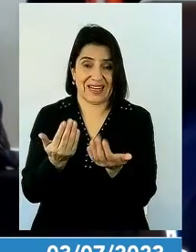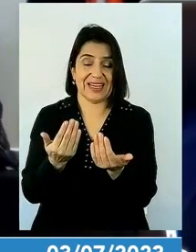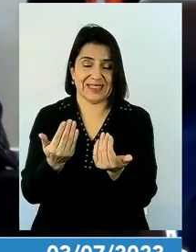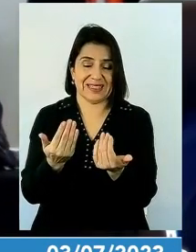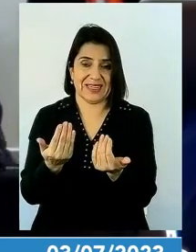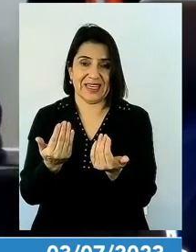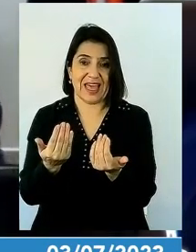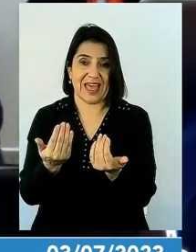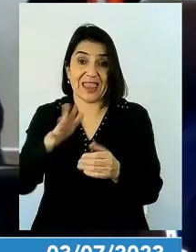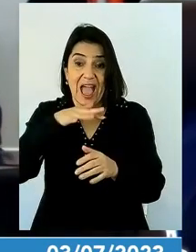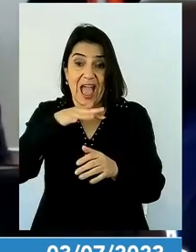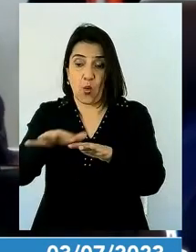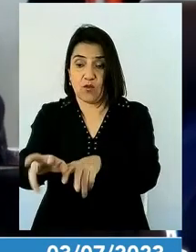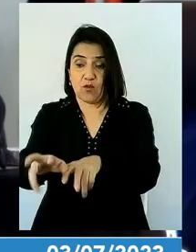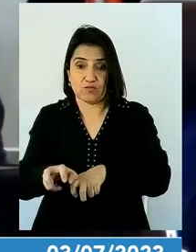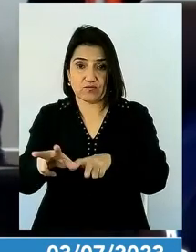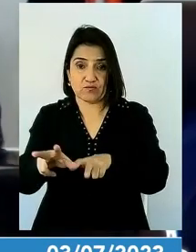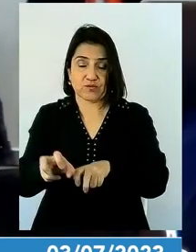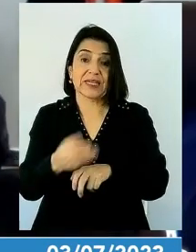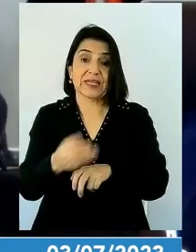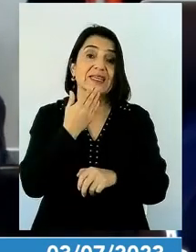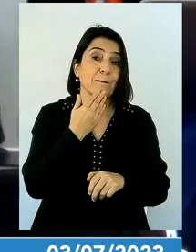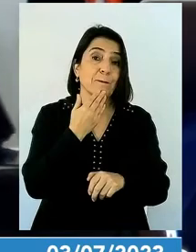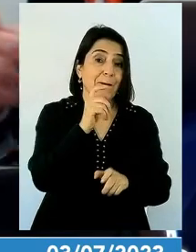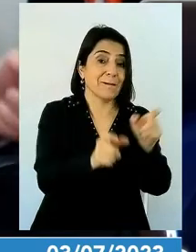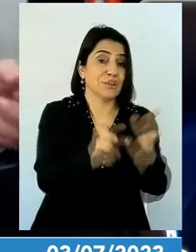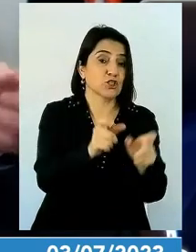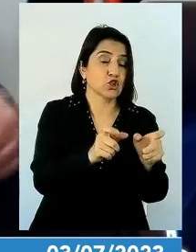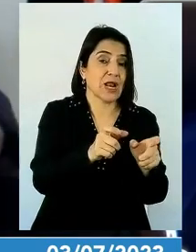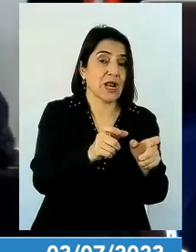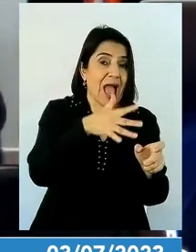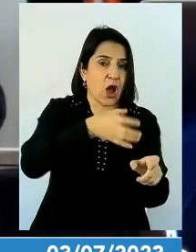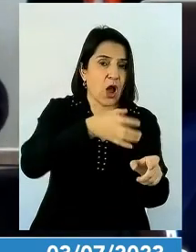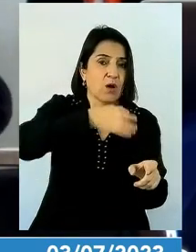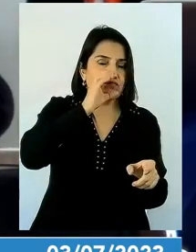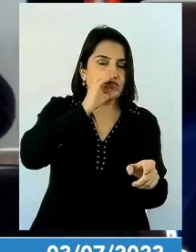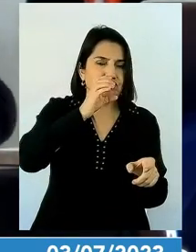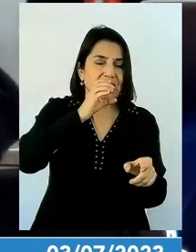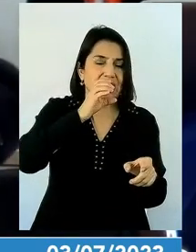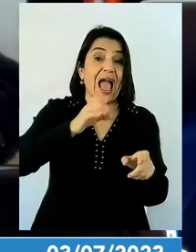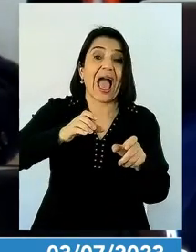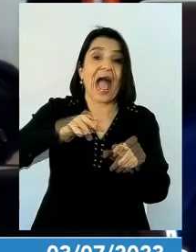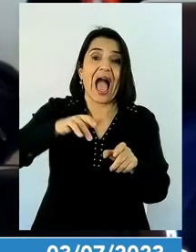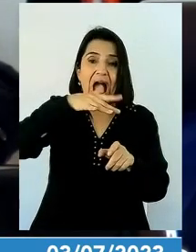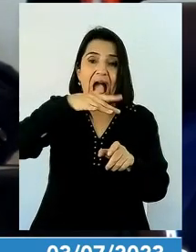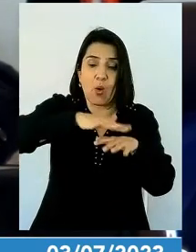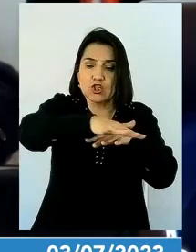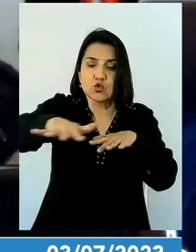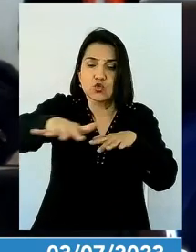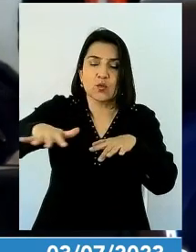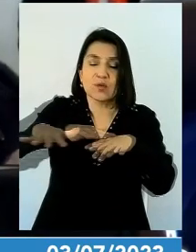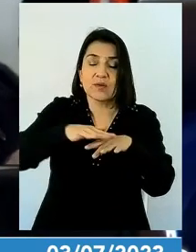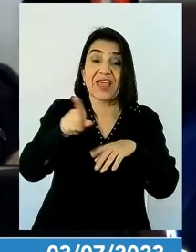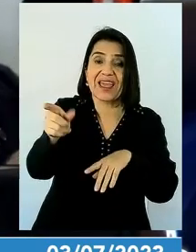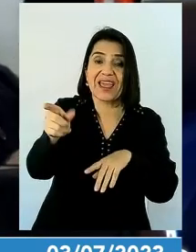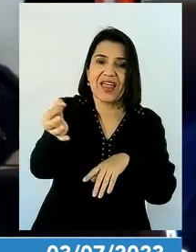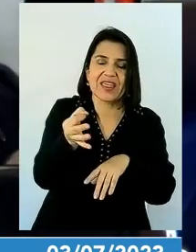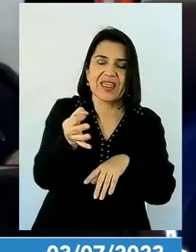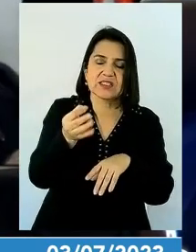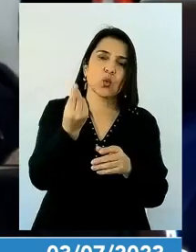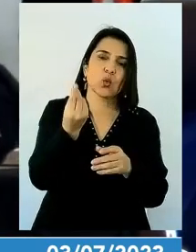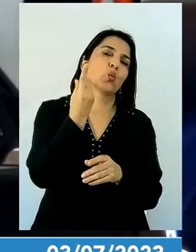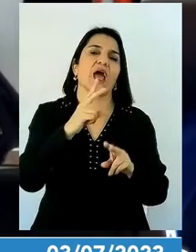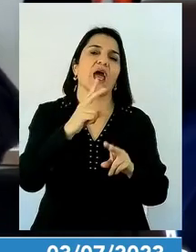humano, que era fundamentalmente las aguas superficiales, incluso ella señala como una solución o un camino de